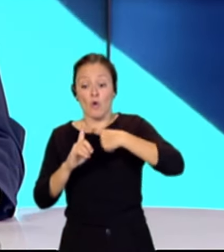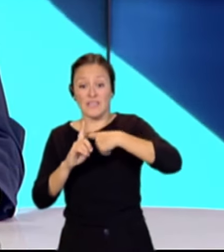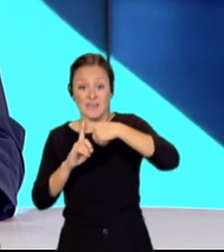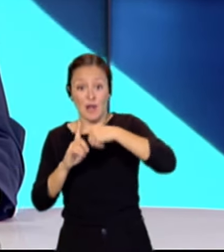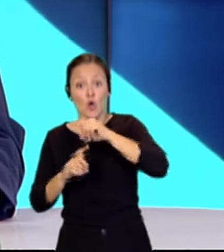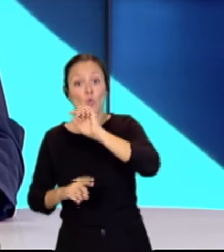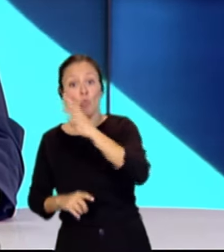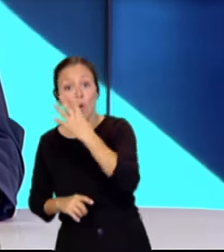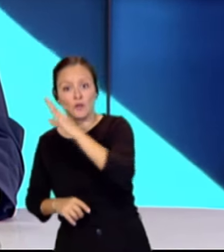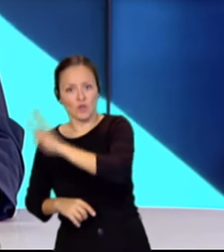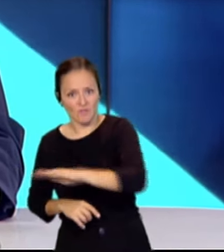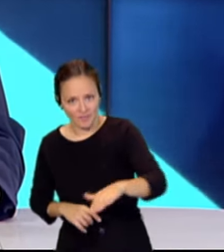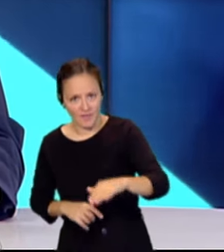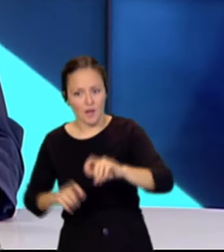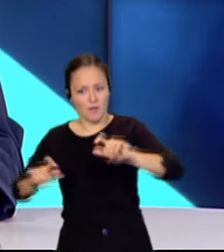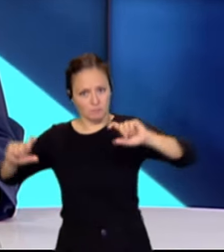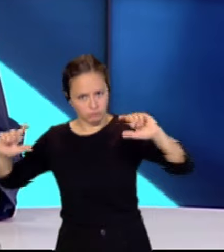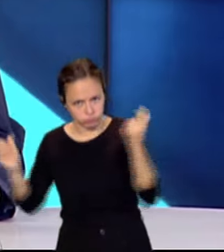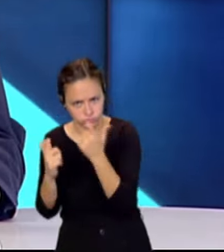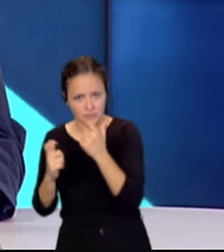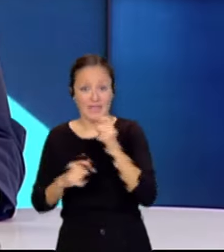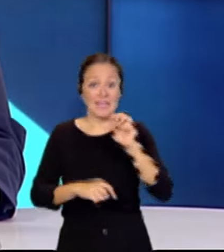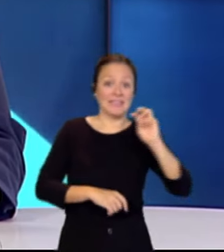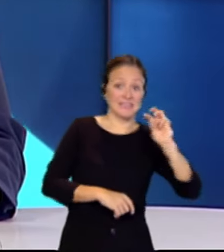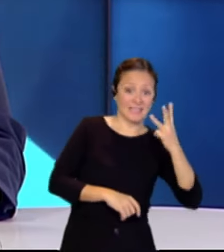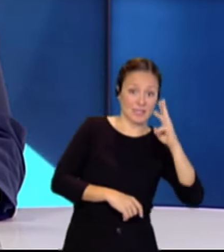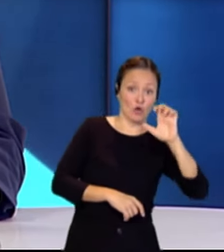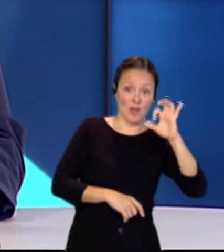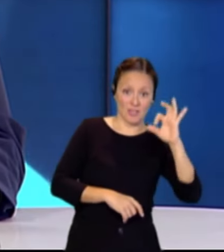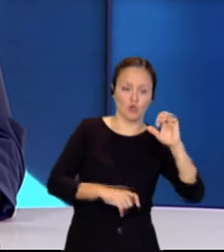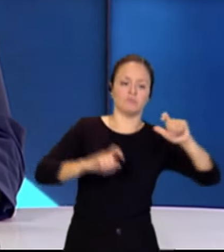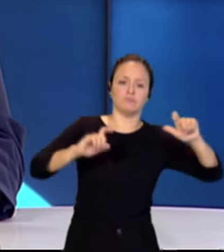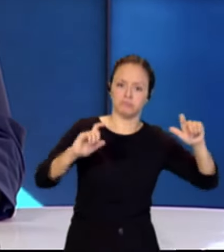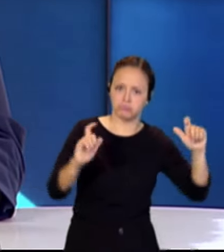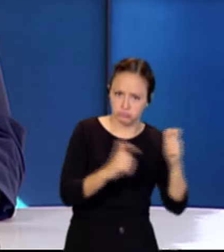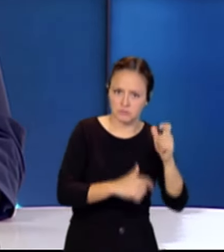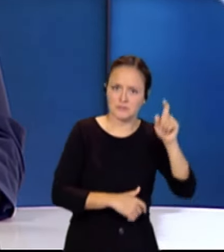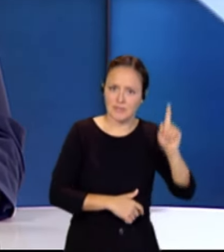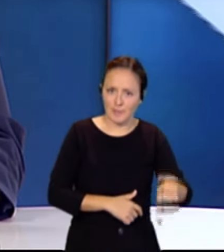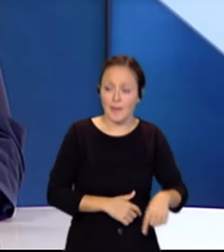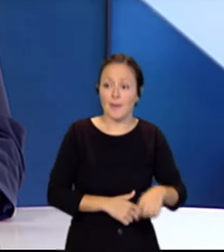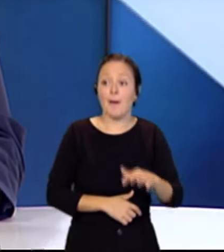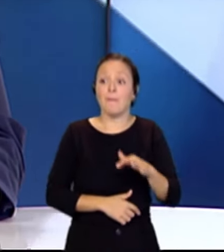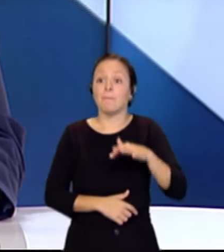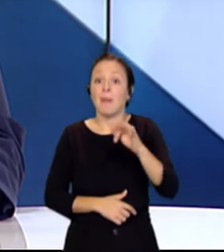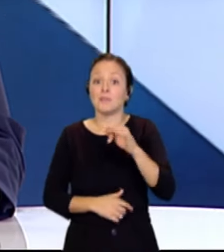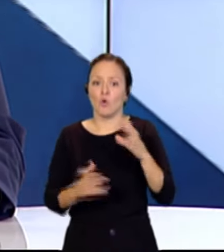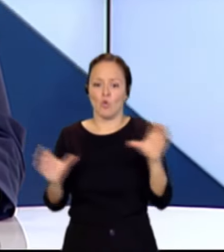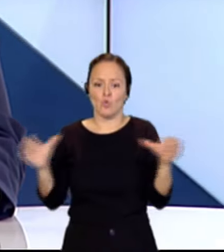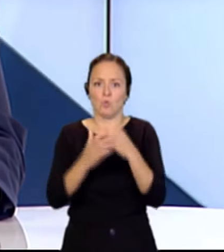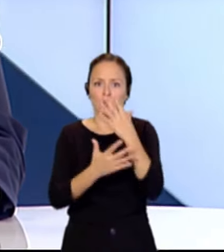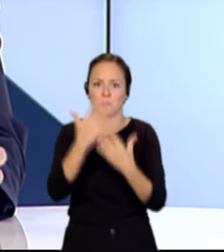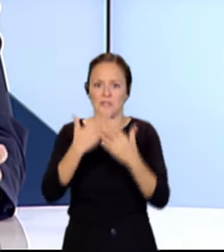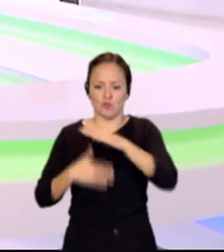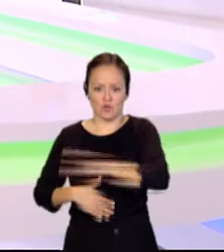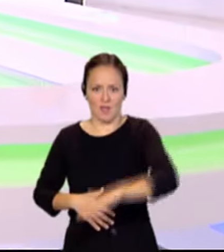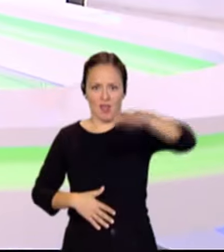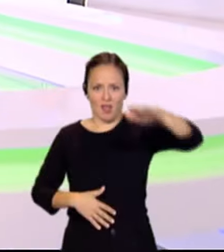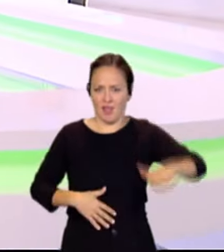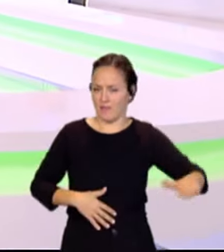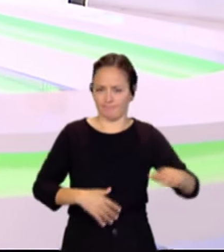en primero de tercero de eso y además también eh eliminar los grupos mixtos además de